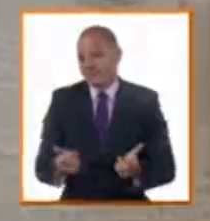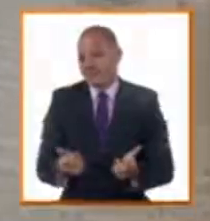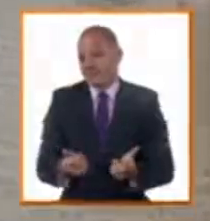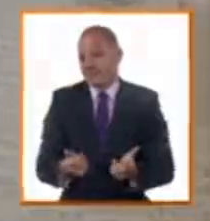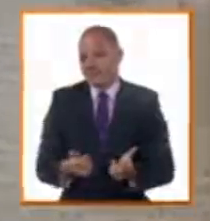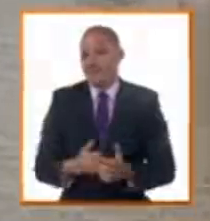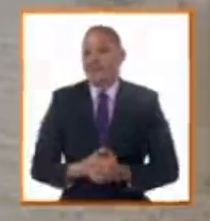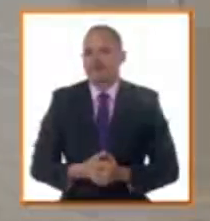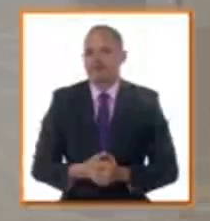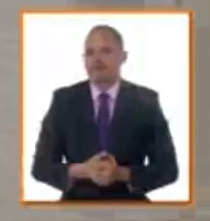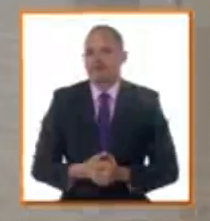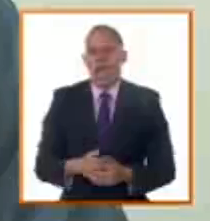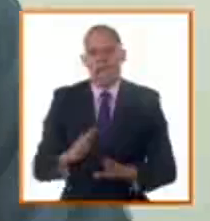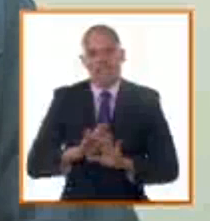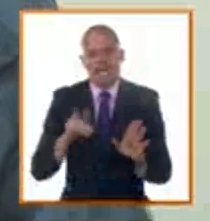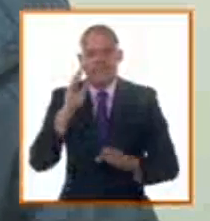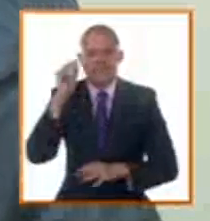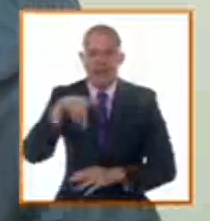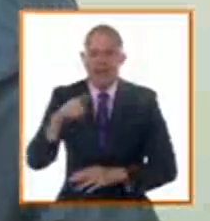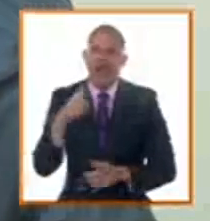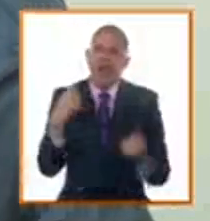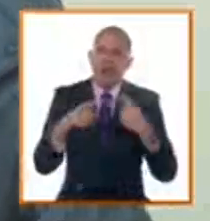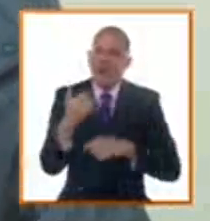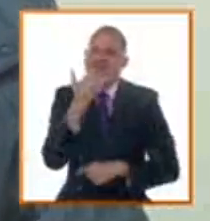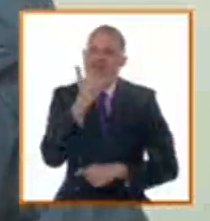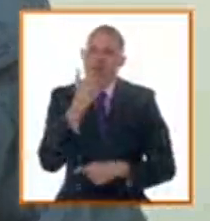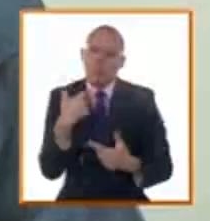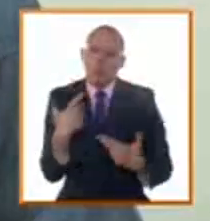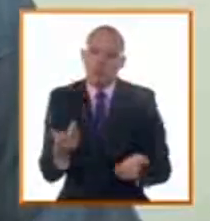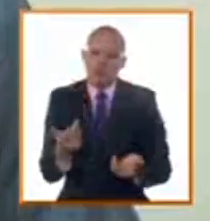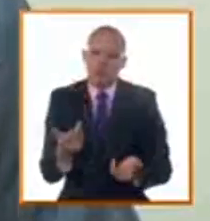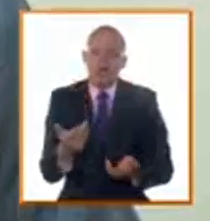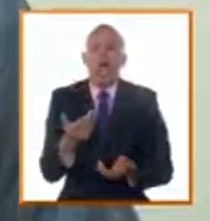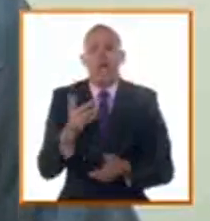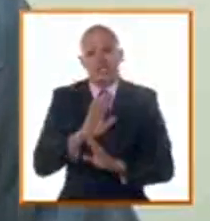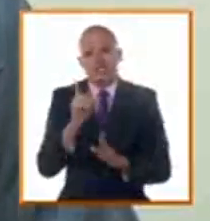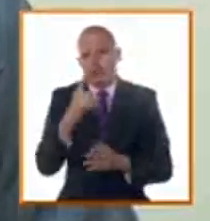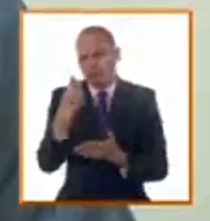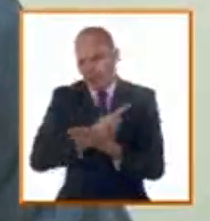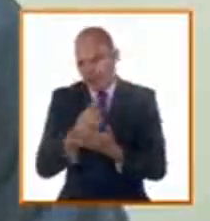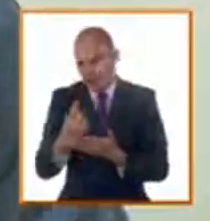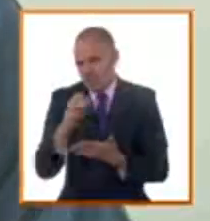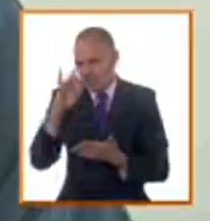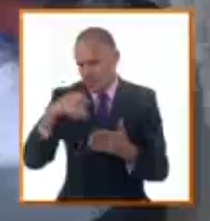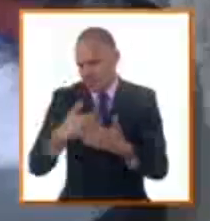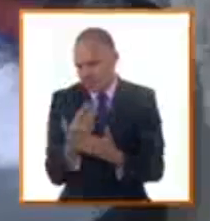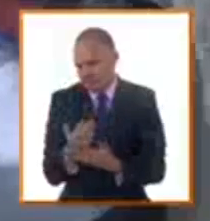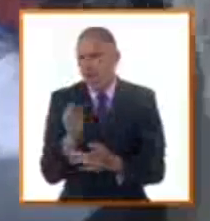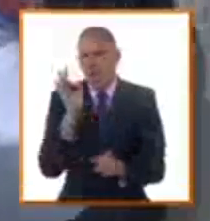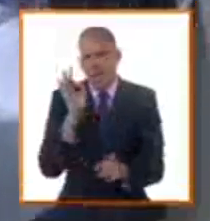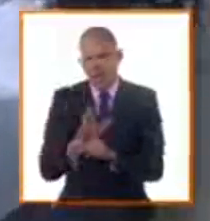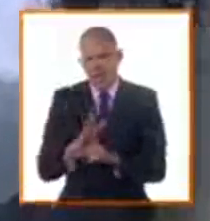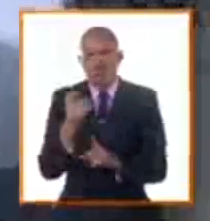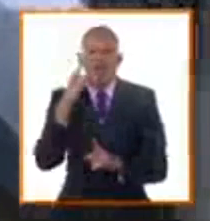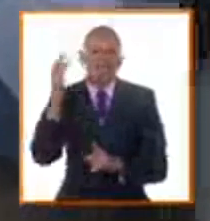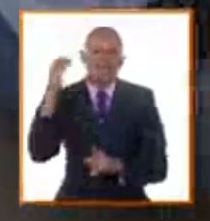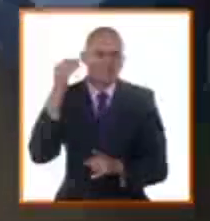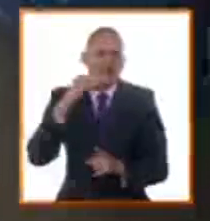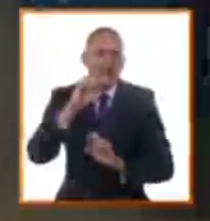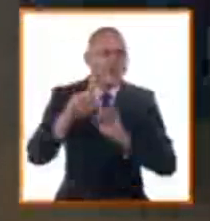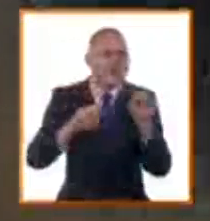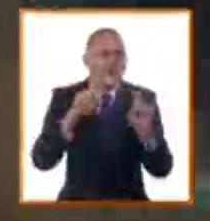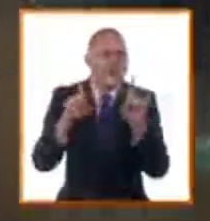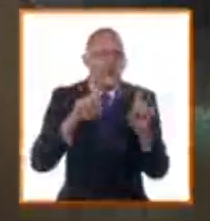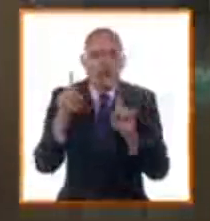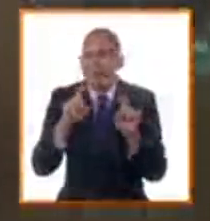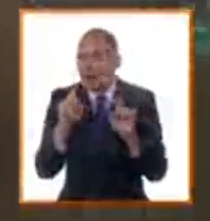fueron los servicios afectados. Tenemos hasta 7 días para informar de forma definitiva cuáles fueron las afectaciones totales que